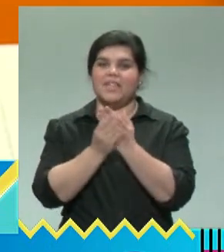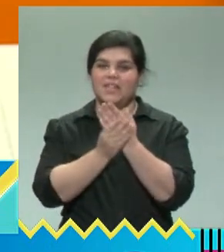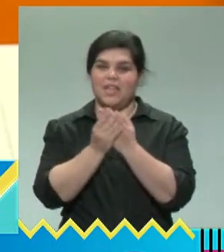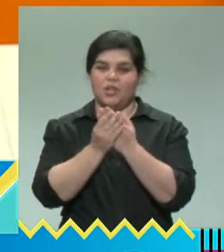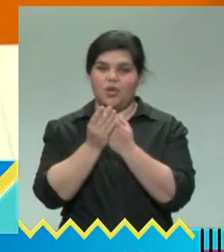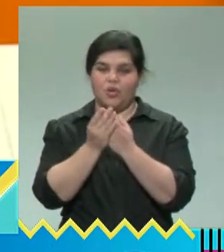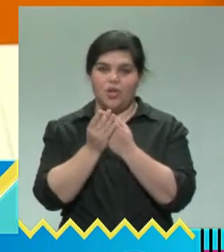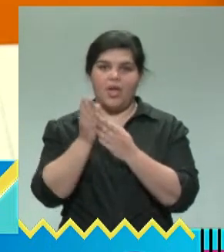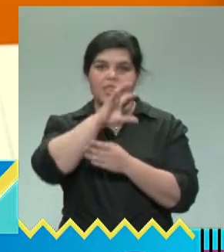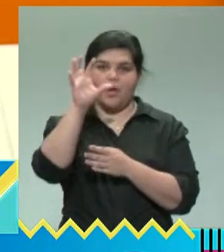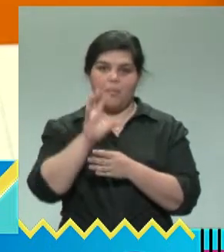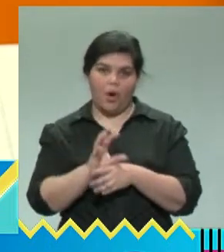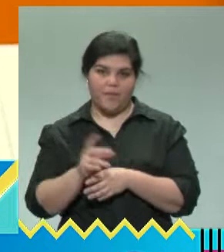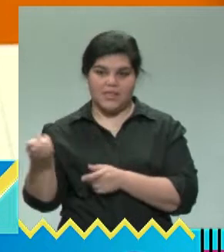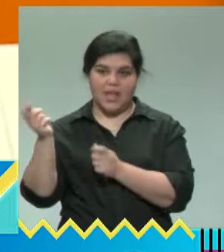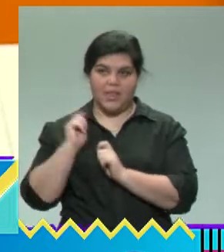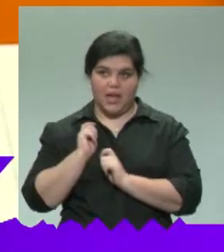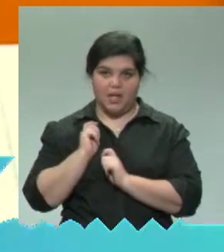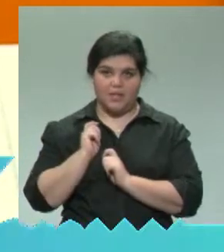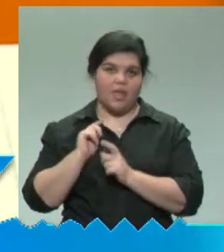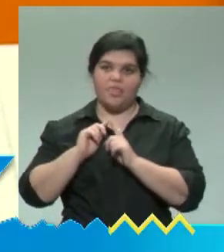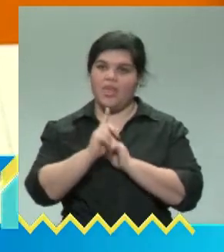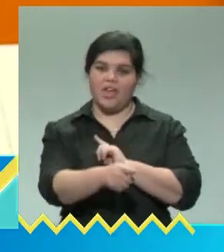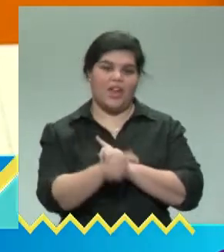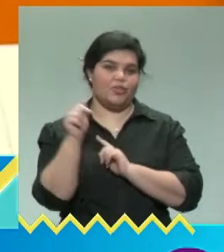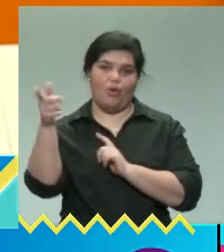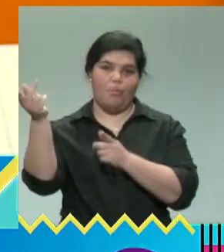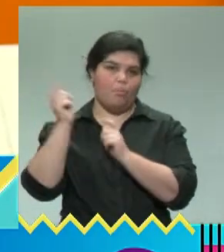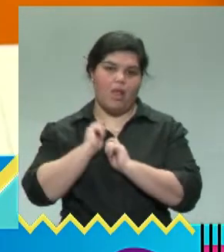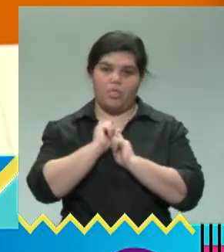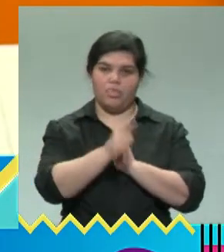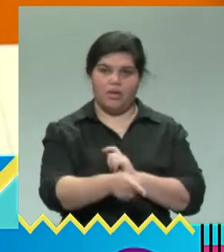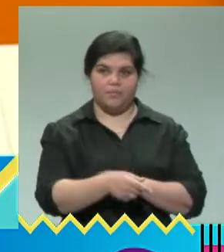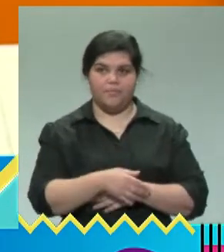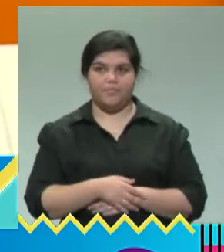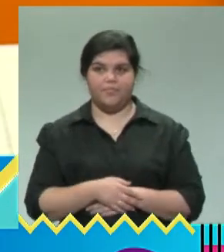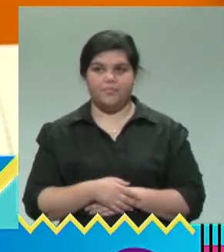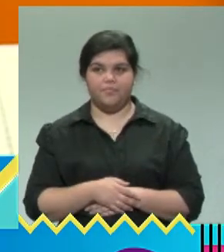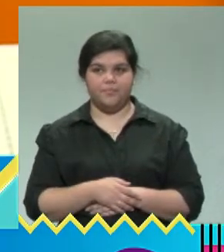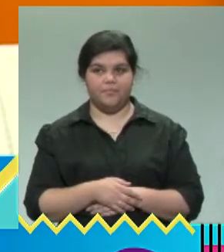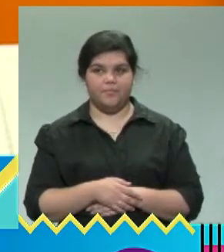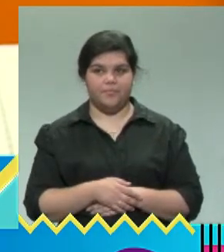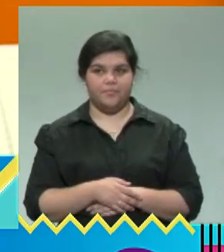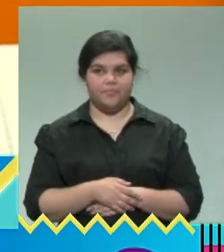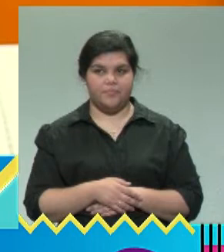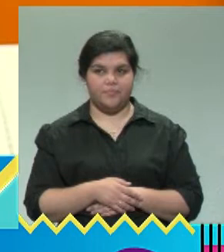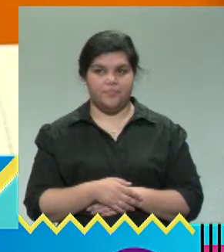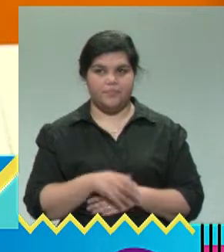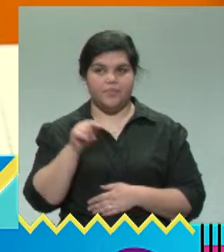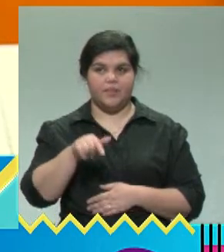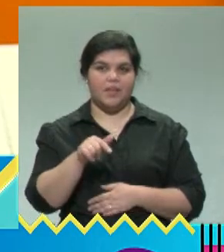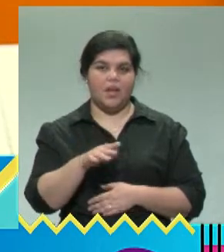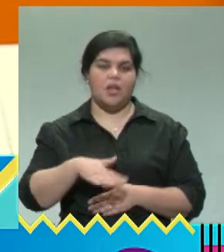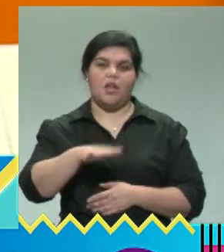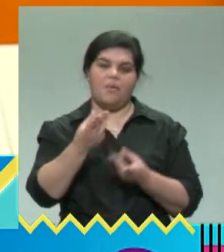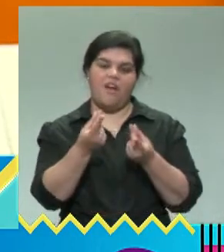Nacional, que es el que financia directamente la UEC, la Unidad de Financiamiento